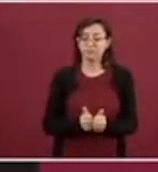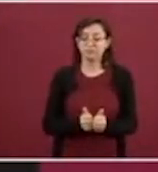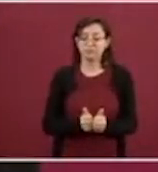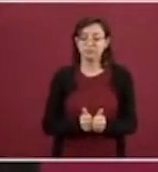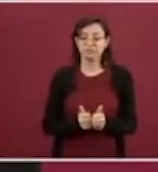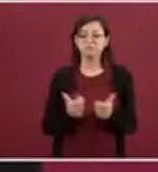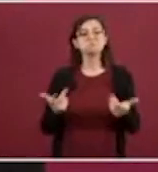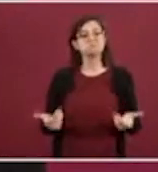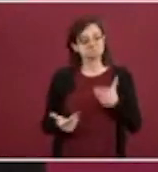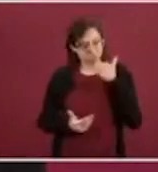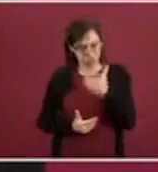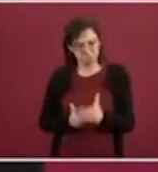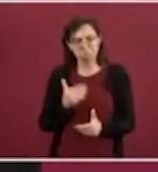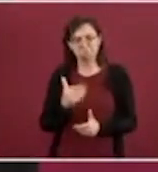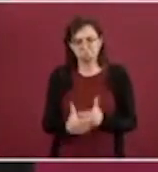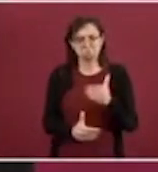Vamos bien.